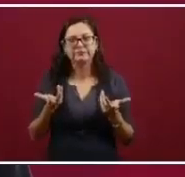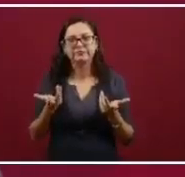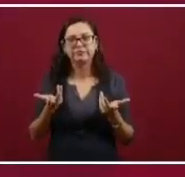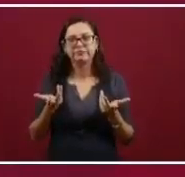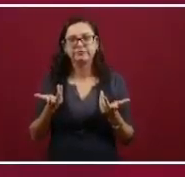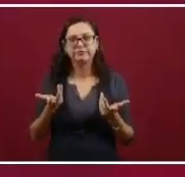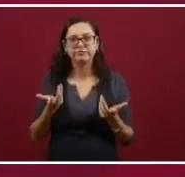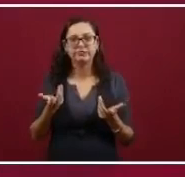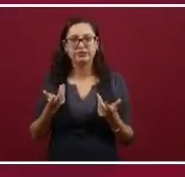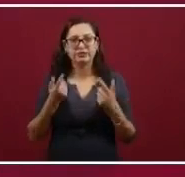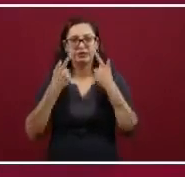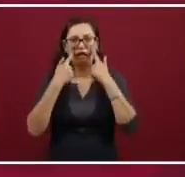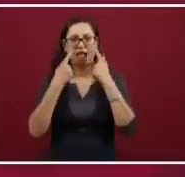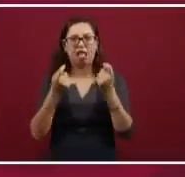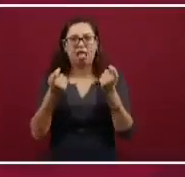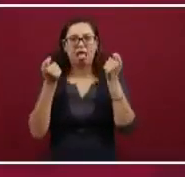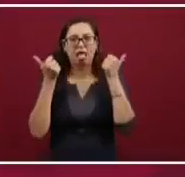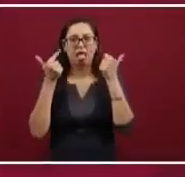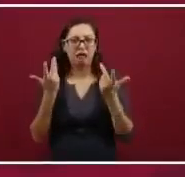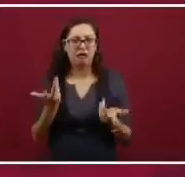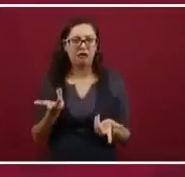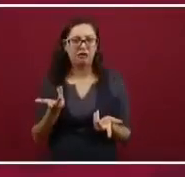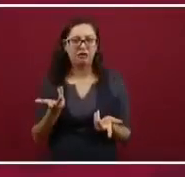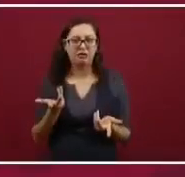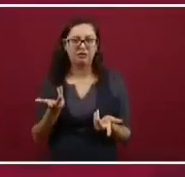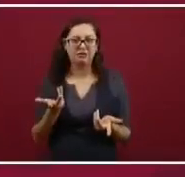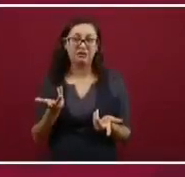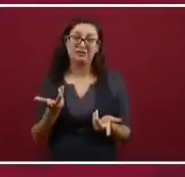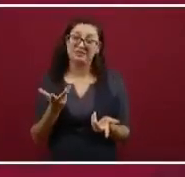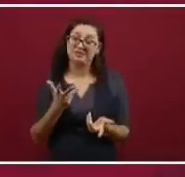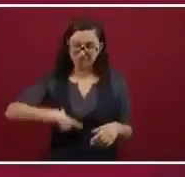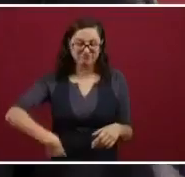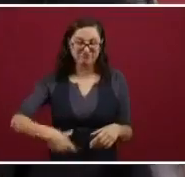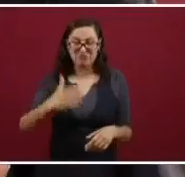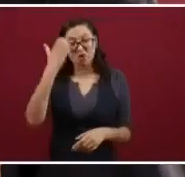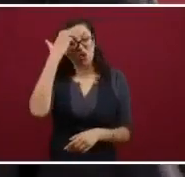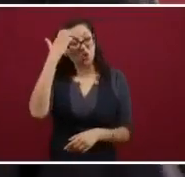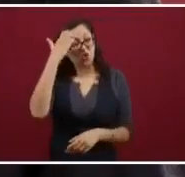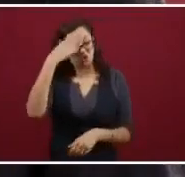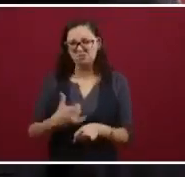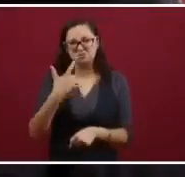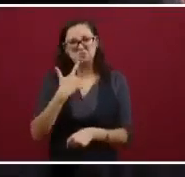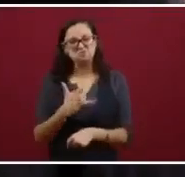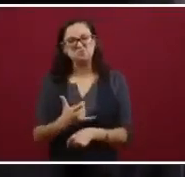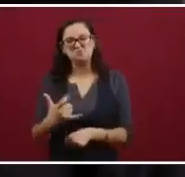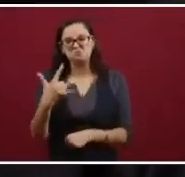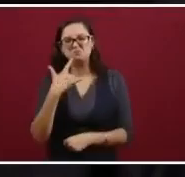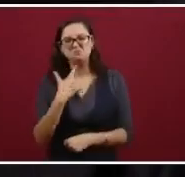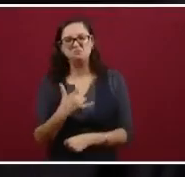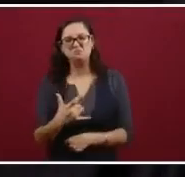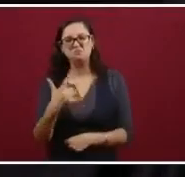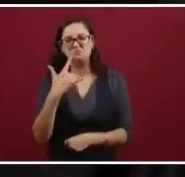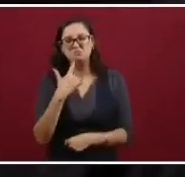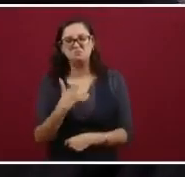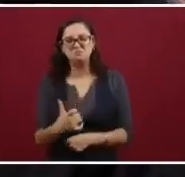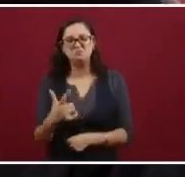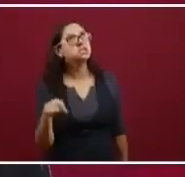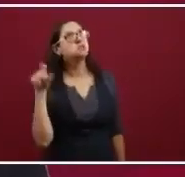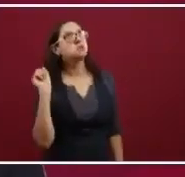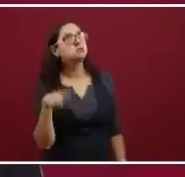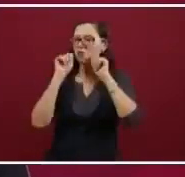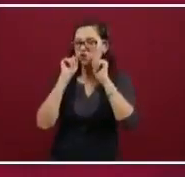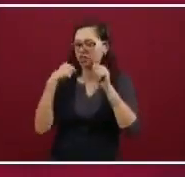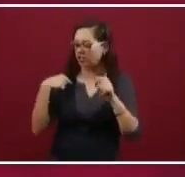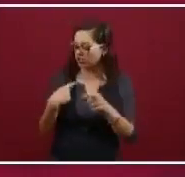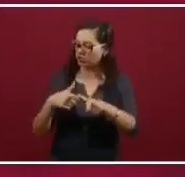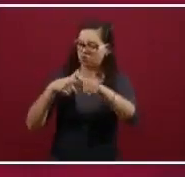les entra por un oído y les sale por otro. Pero ya saben que yo soy muy terco, soy muy perseverante, y aunque parezca disco rayado, lo